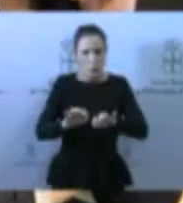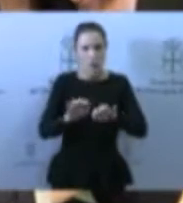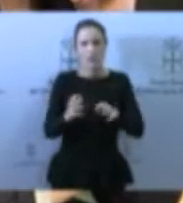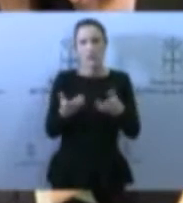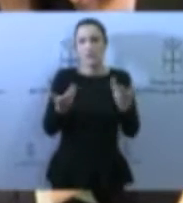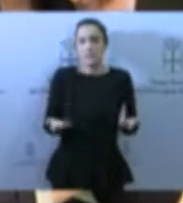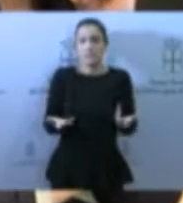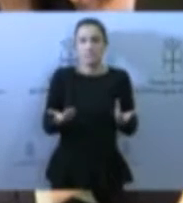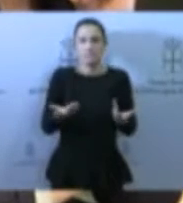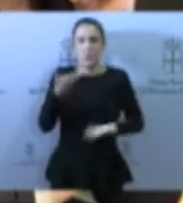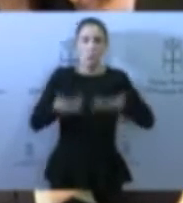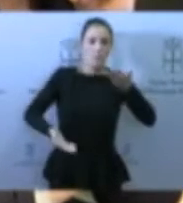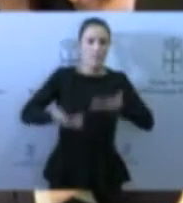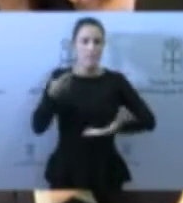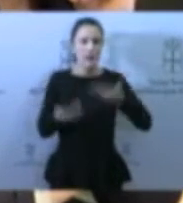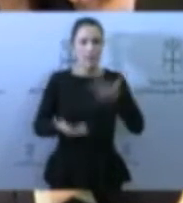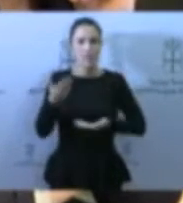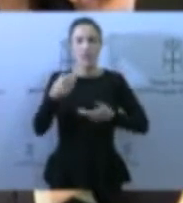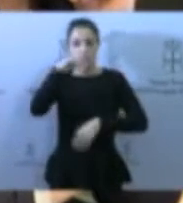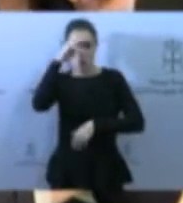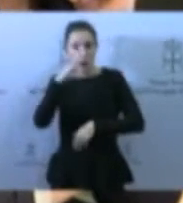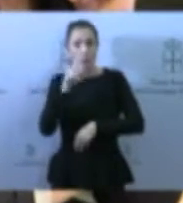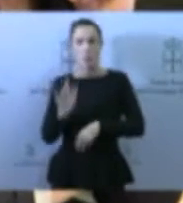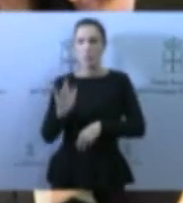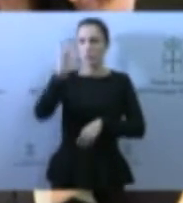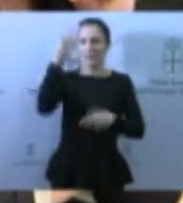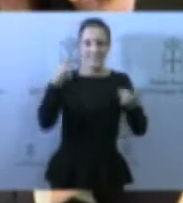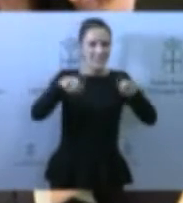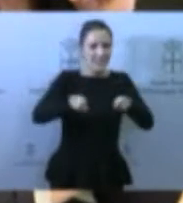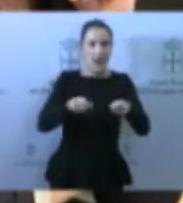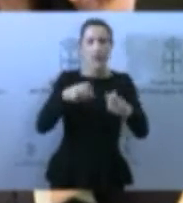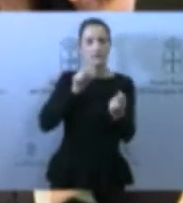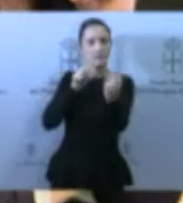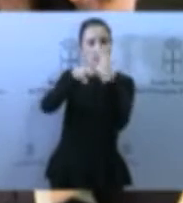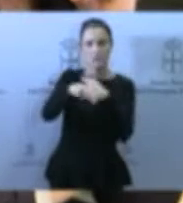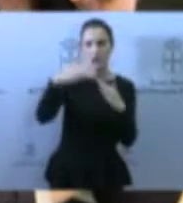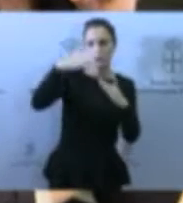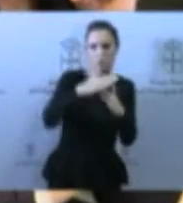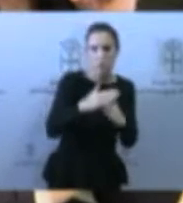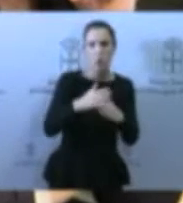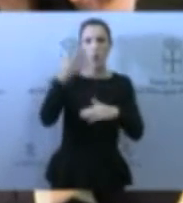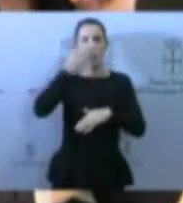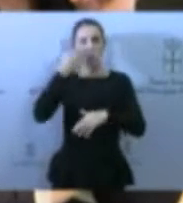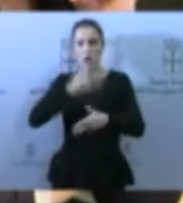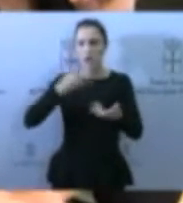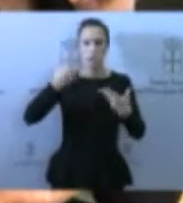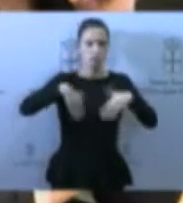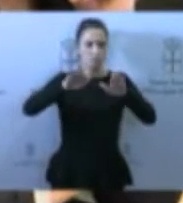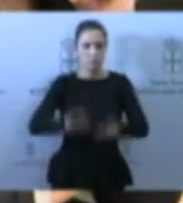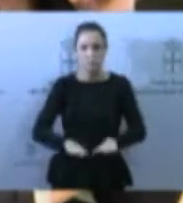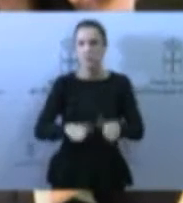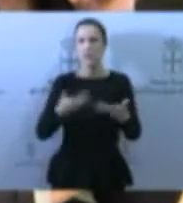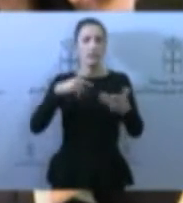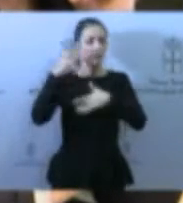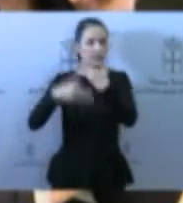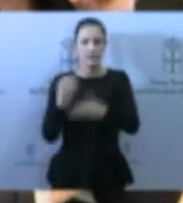preocupante balance de puertos de montaña cerrados, carreteras cortadas, trenes cancelados, clases escolares suspendidas, interrupción de